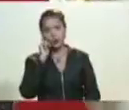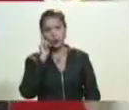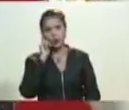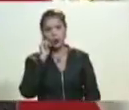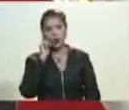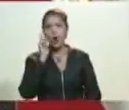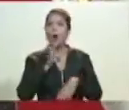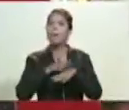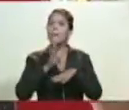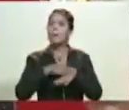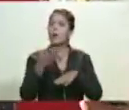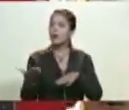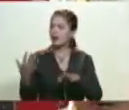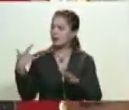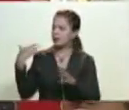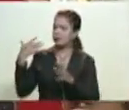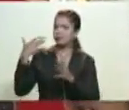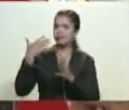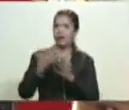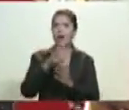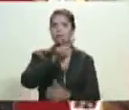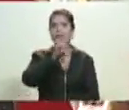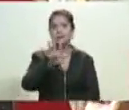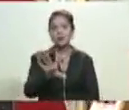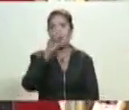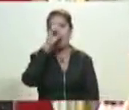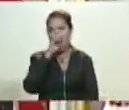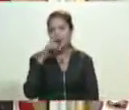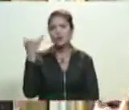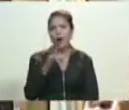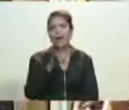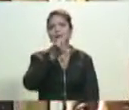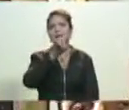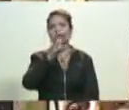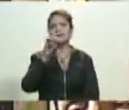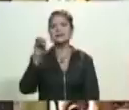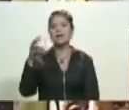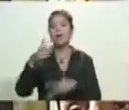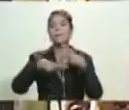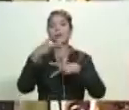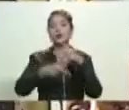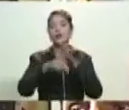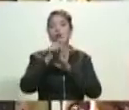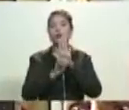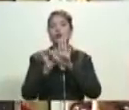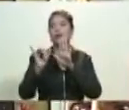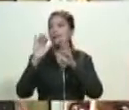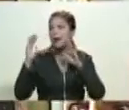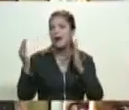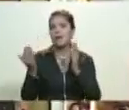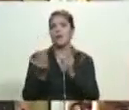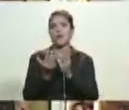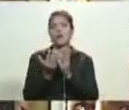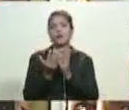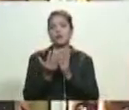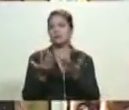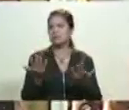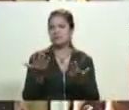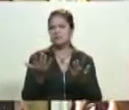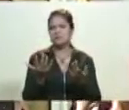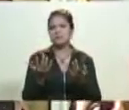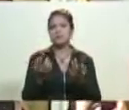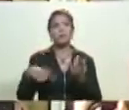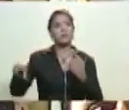los últimos 25 años que se han hecho más de 100 procesos constituyentes en el mundo, ninguno ha desatado tanta